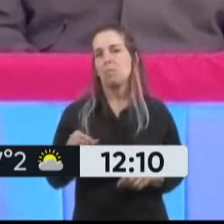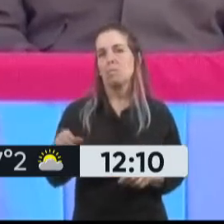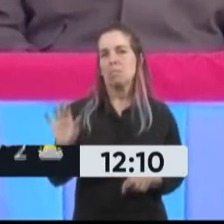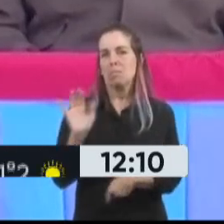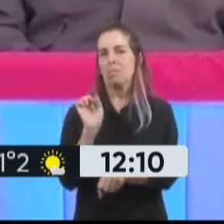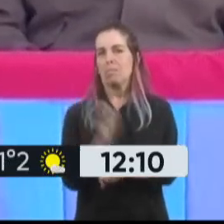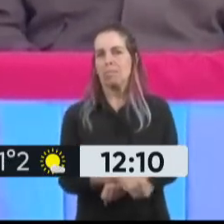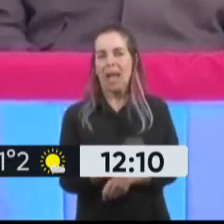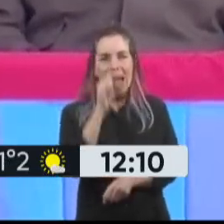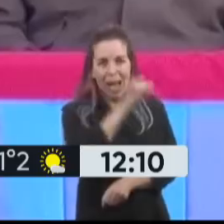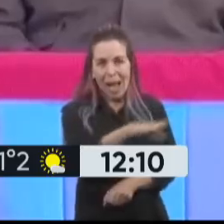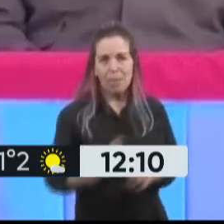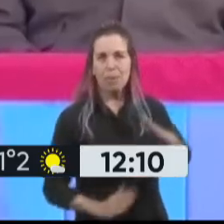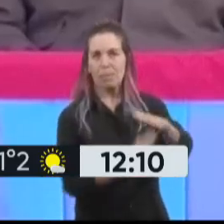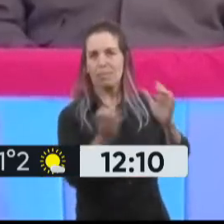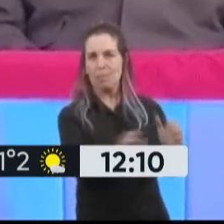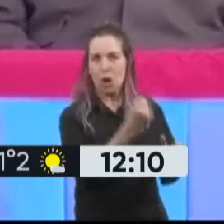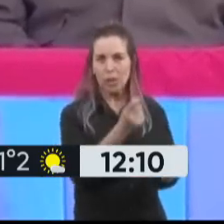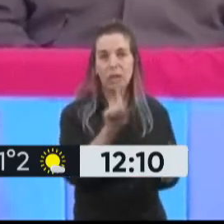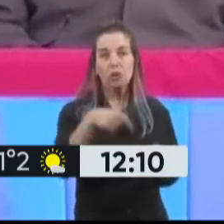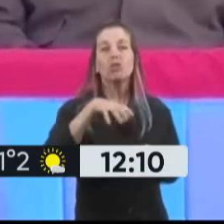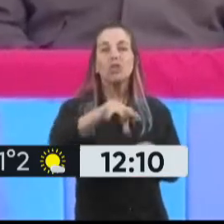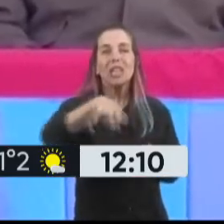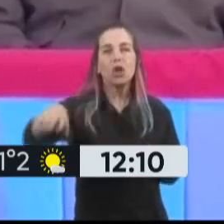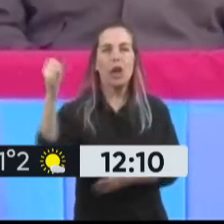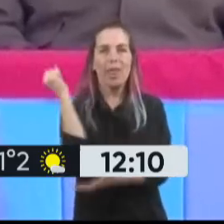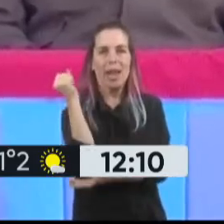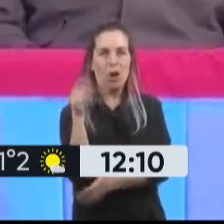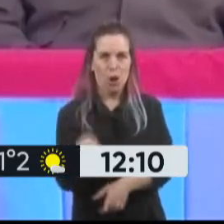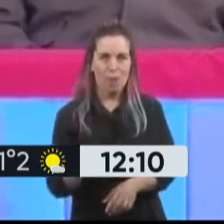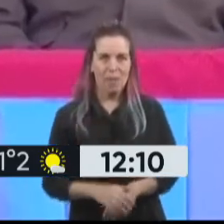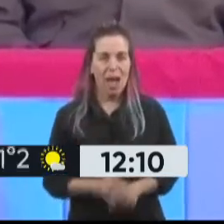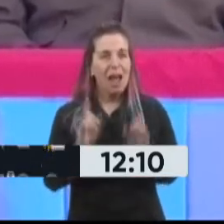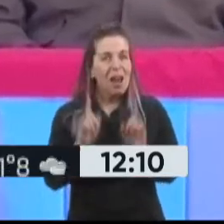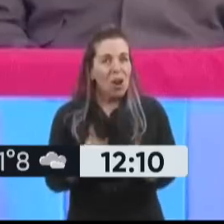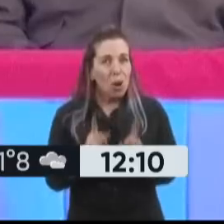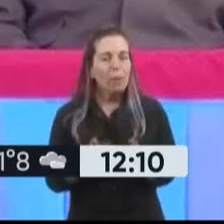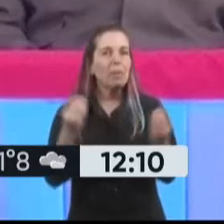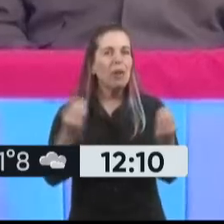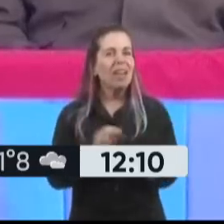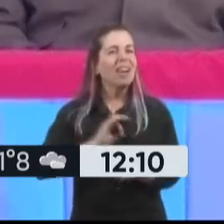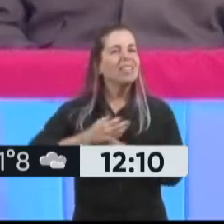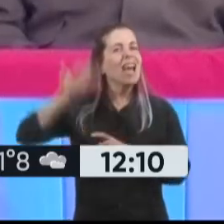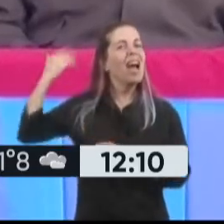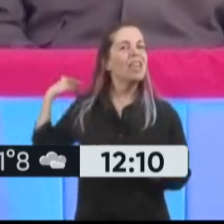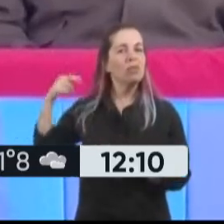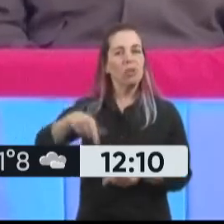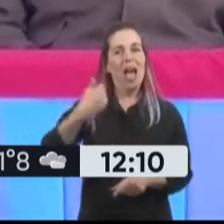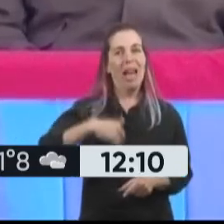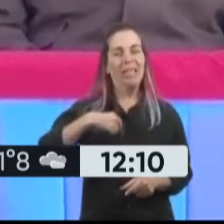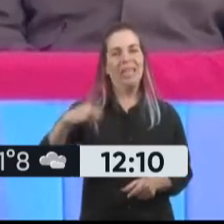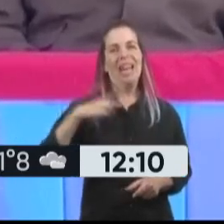y de los demás sectores genuinamente pujantes de la economía, aquello que había engendrado la prosperidad del país y del común de